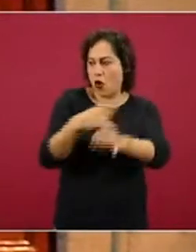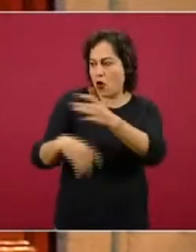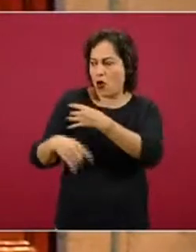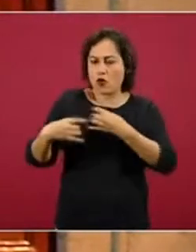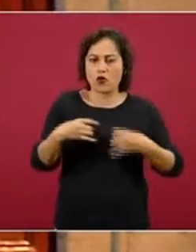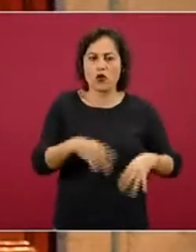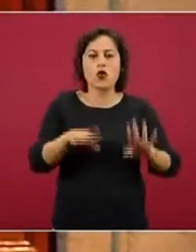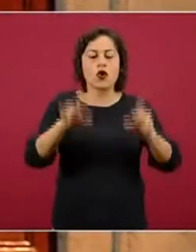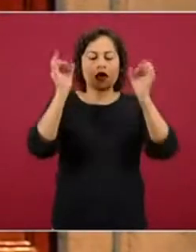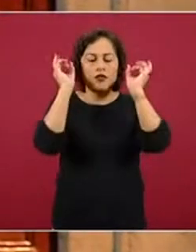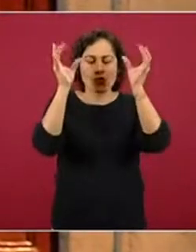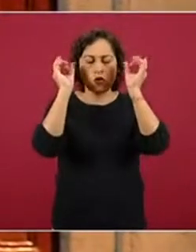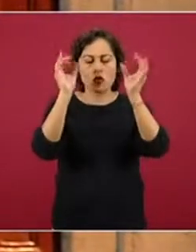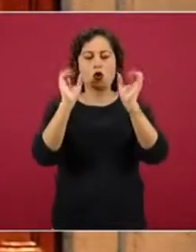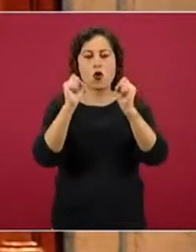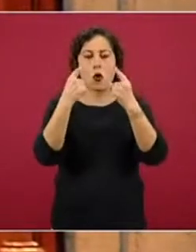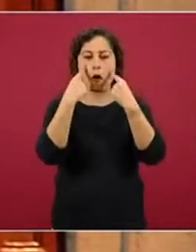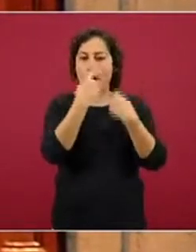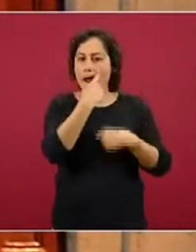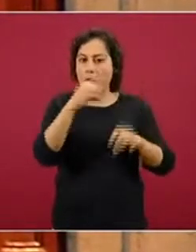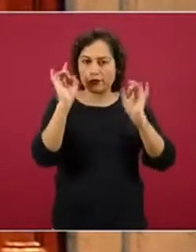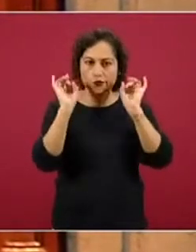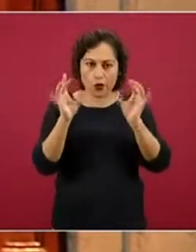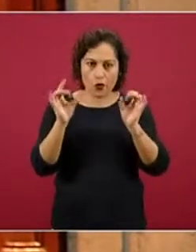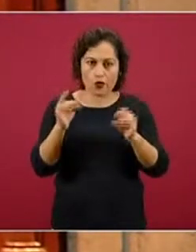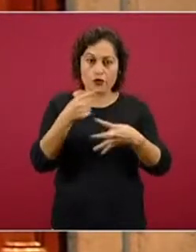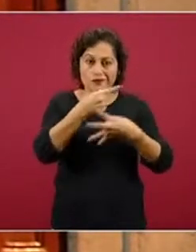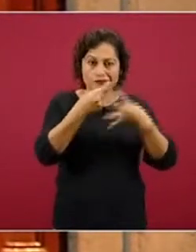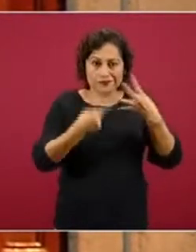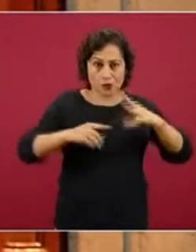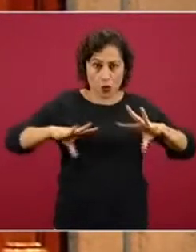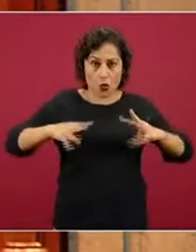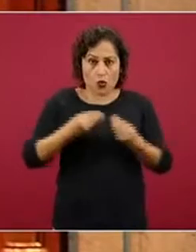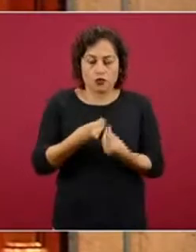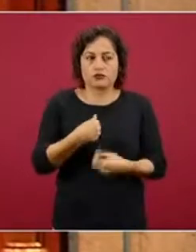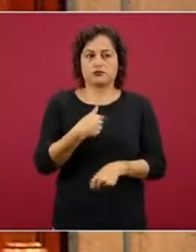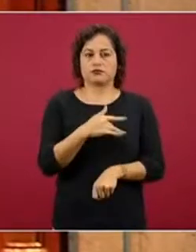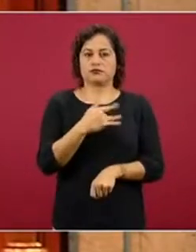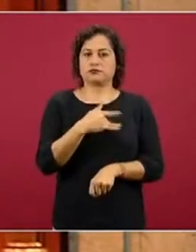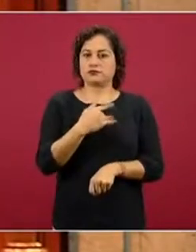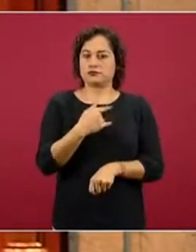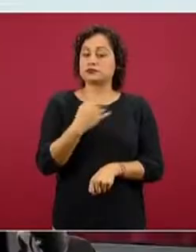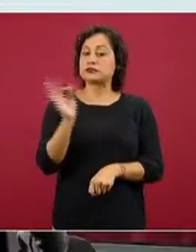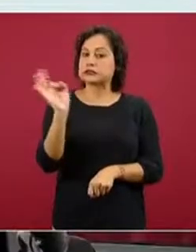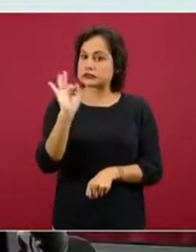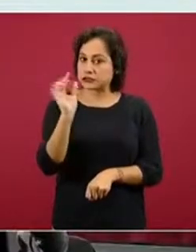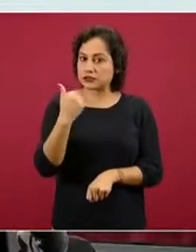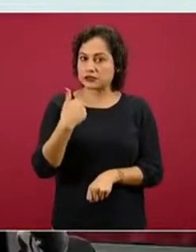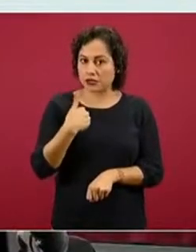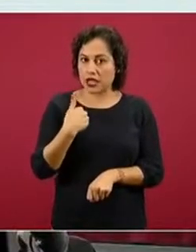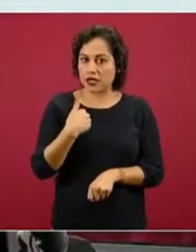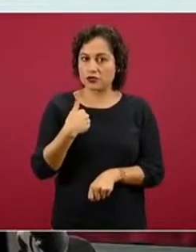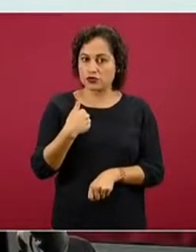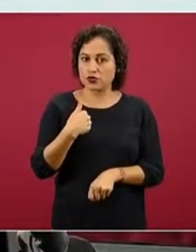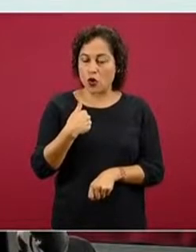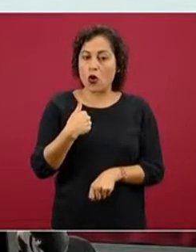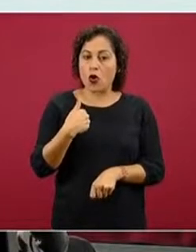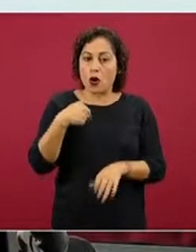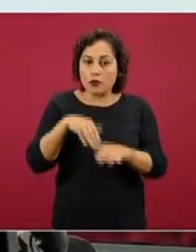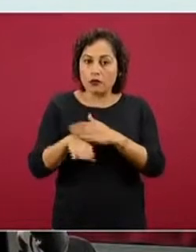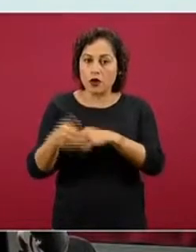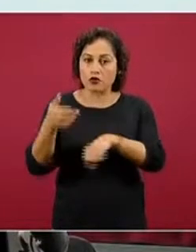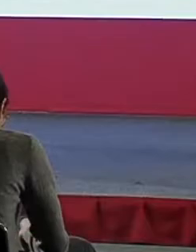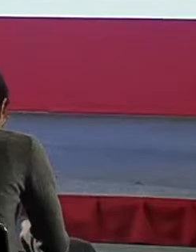de cabeza o dolor retroocular, pues bueno, me tiene que orientar a que ahí hay signos de alarma, es decir, que la